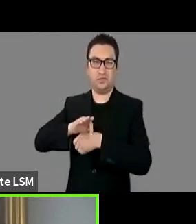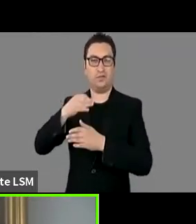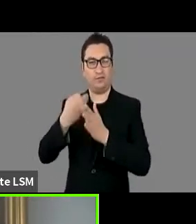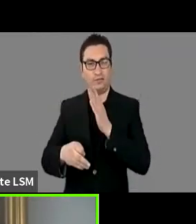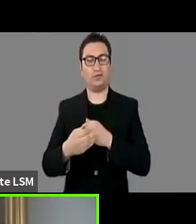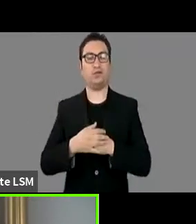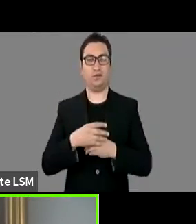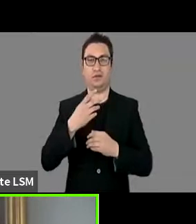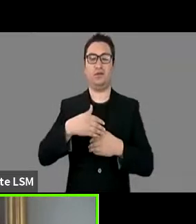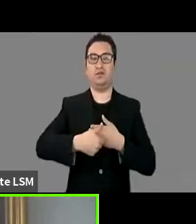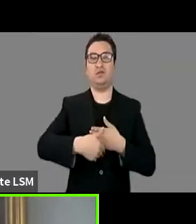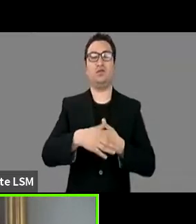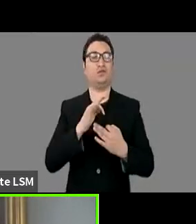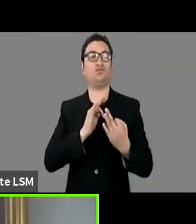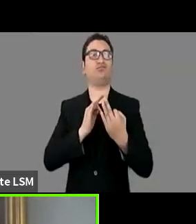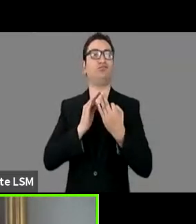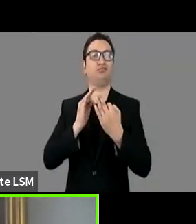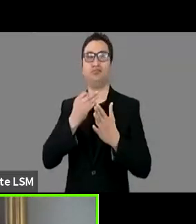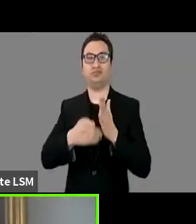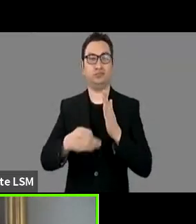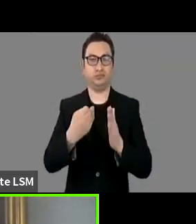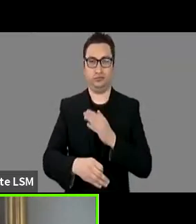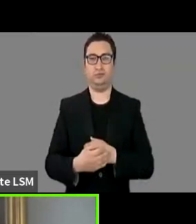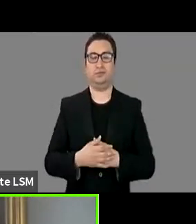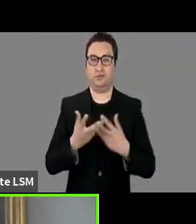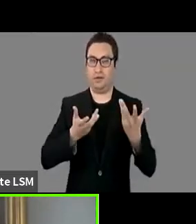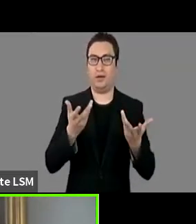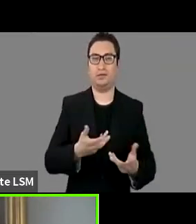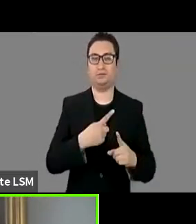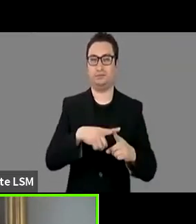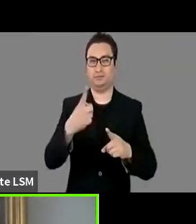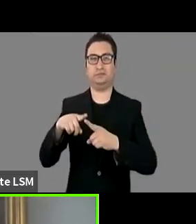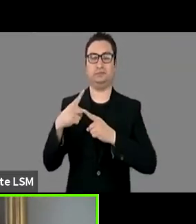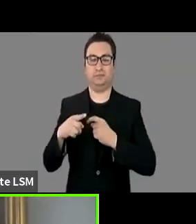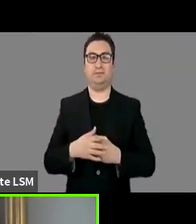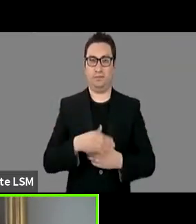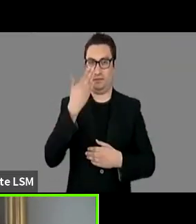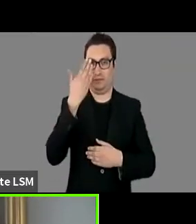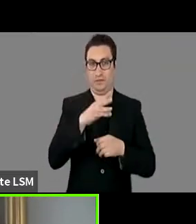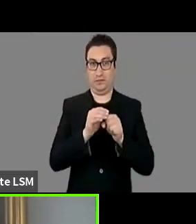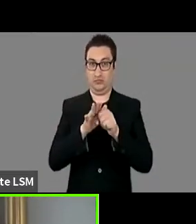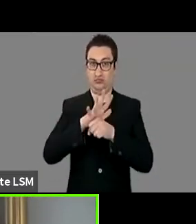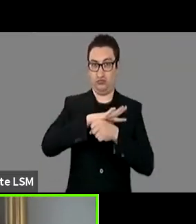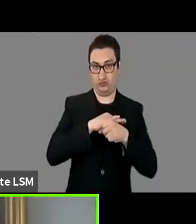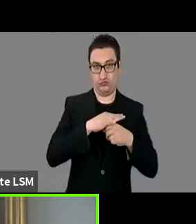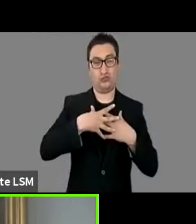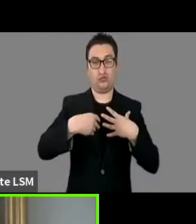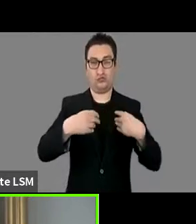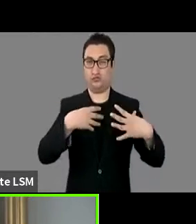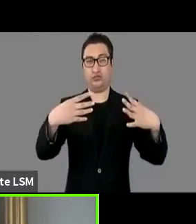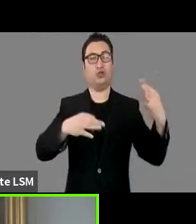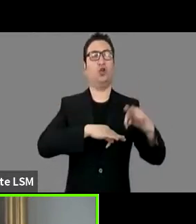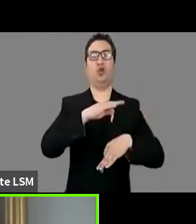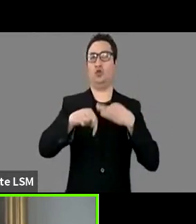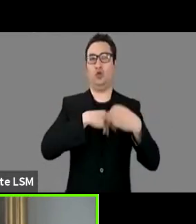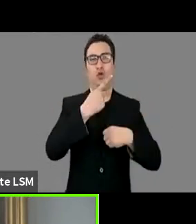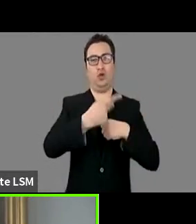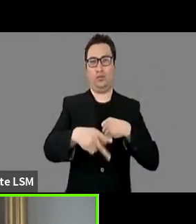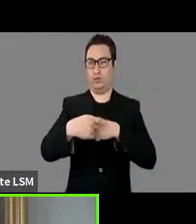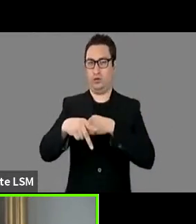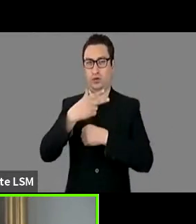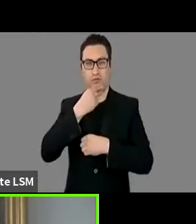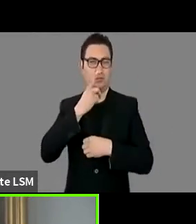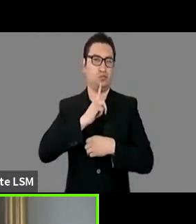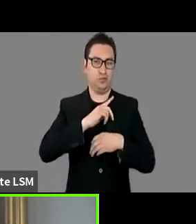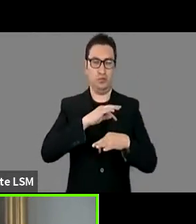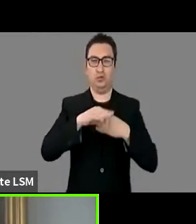que nos enfrentamos. Si bien evidentemente la pandemia amenaza a todos y todas en la sociedad, las personas con